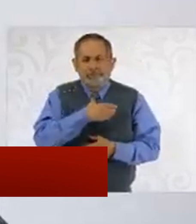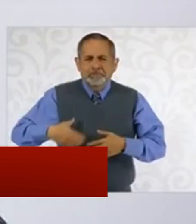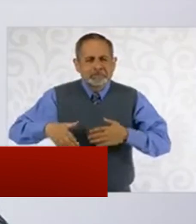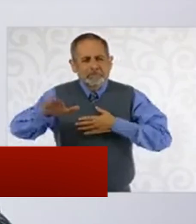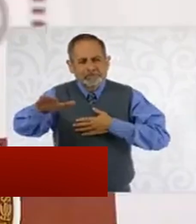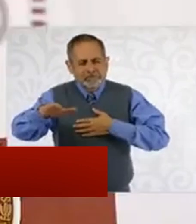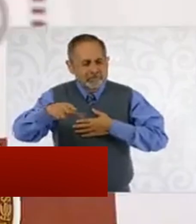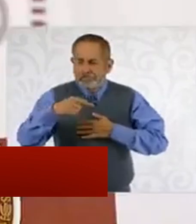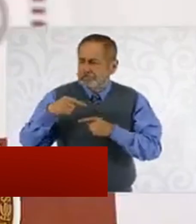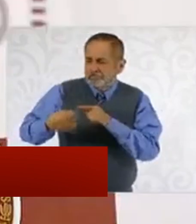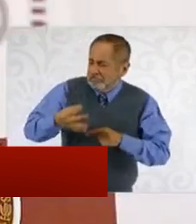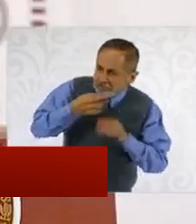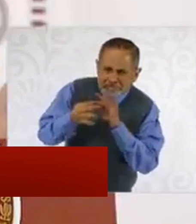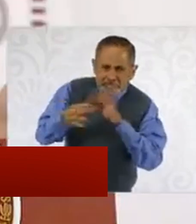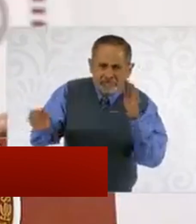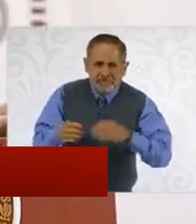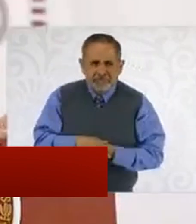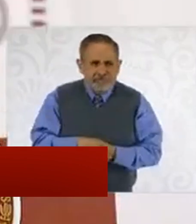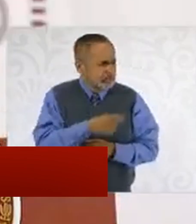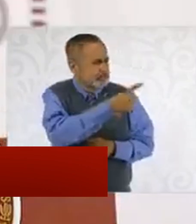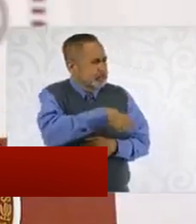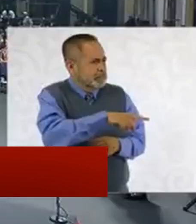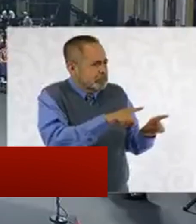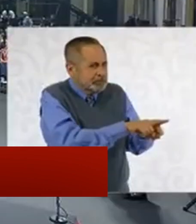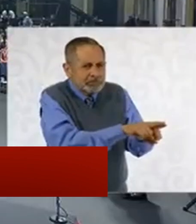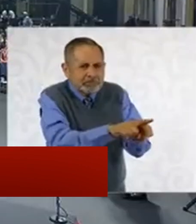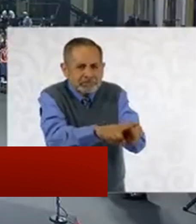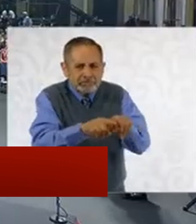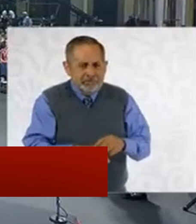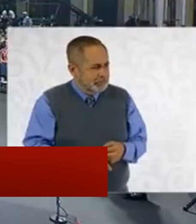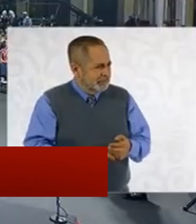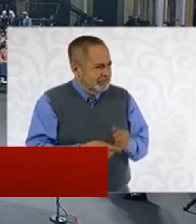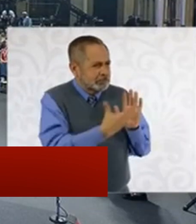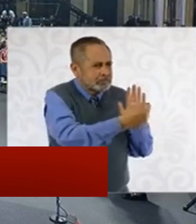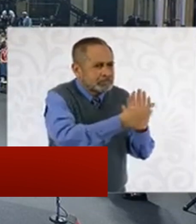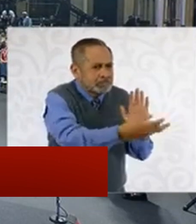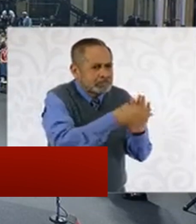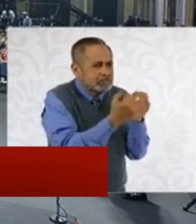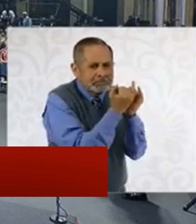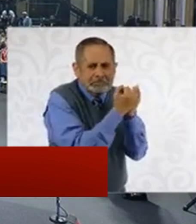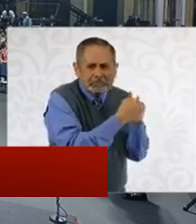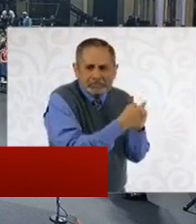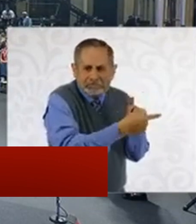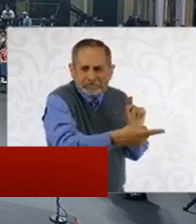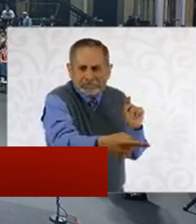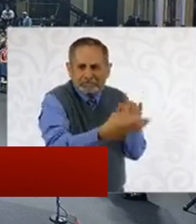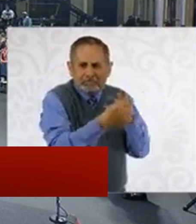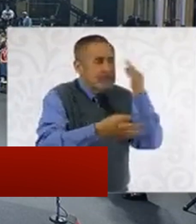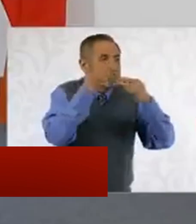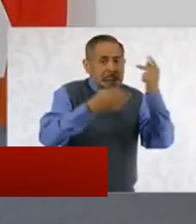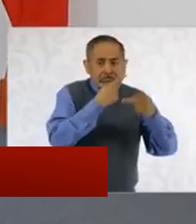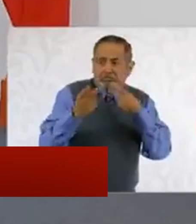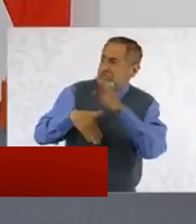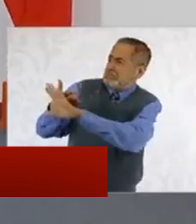López Obrador, que todos al mismo tiempo. Nado sincronizado. Nado sincronizado. Es que uno lee y